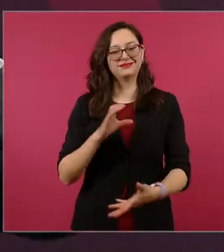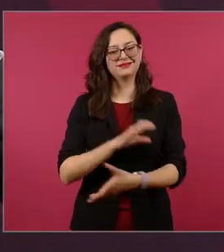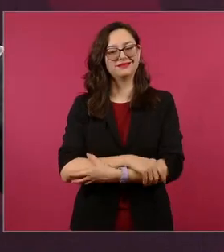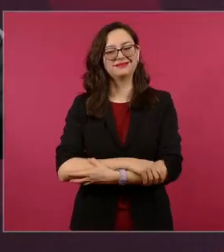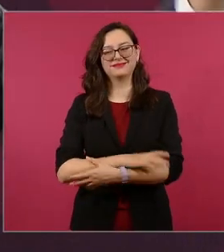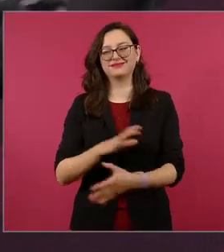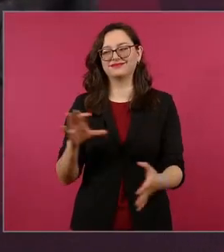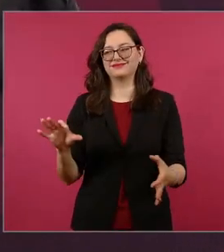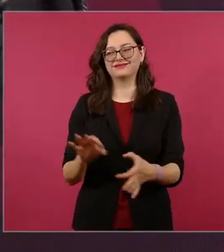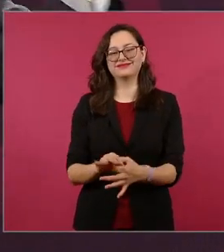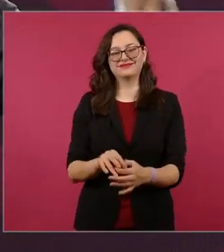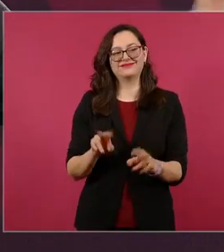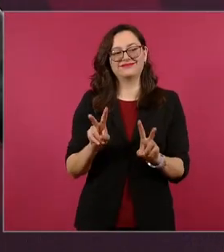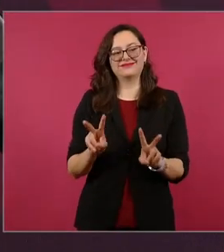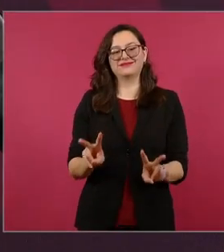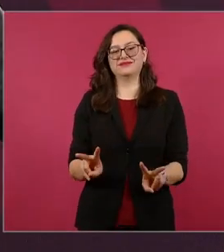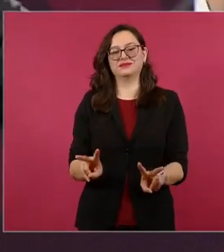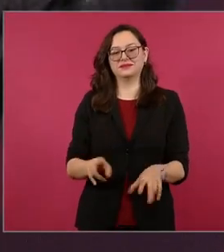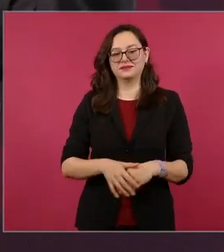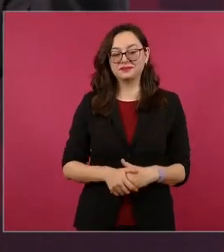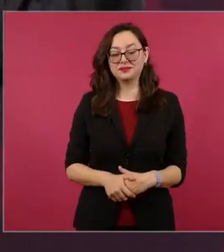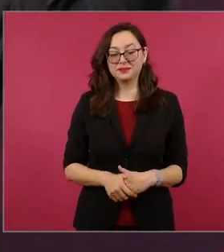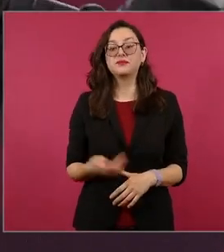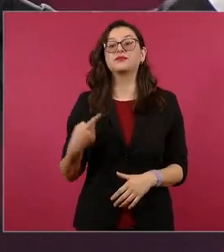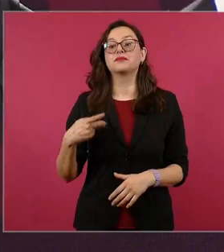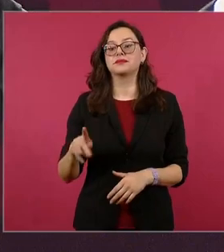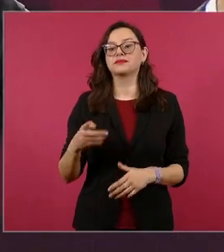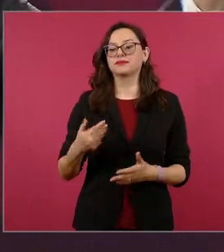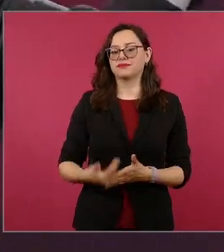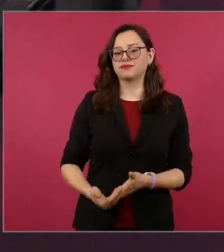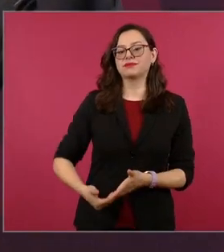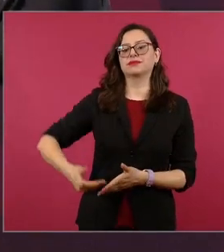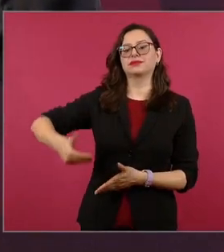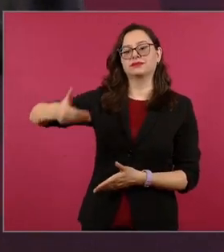en la etapa nueva de Salinas de Gortari,